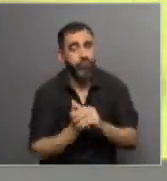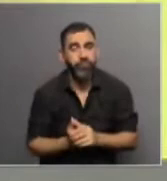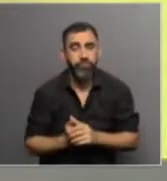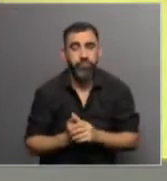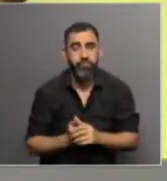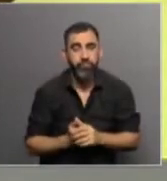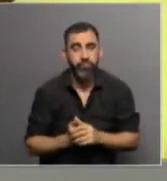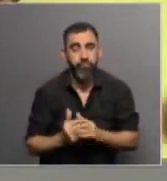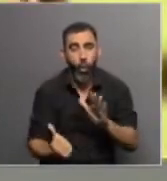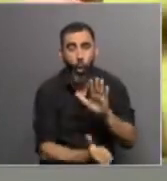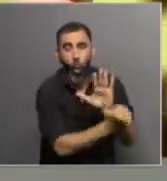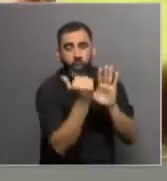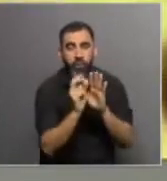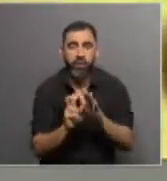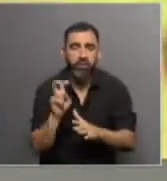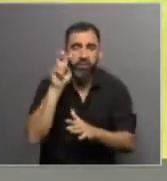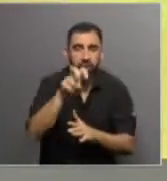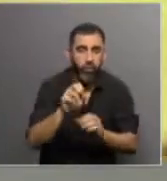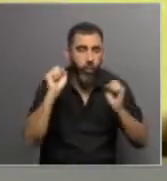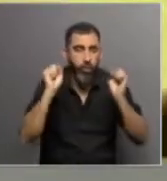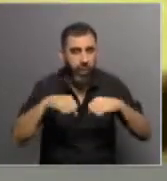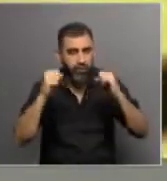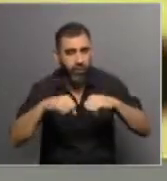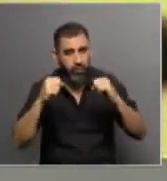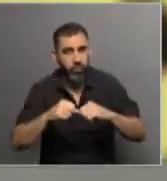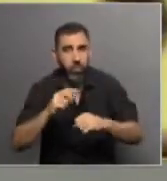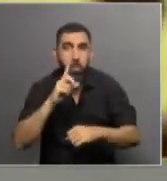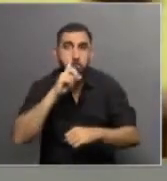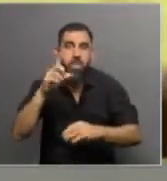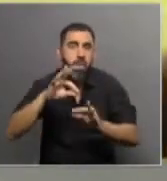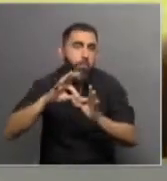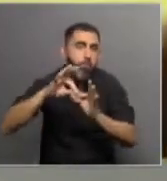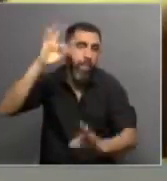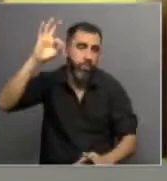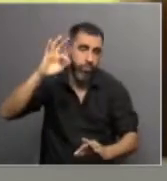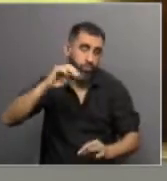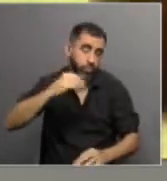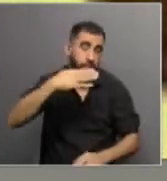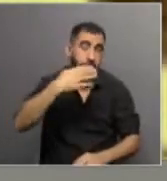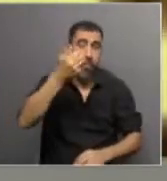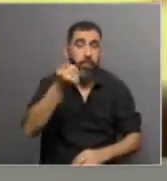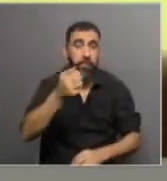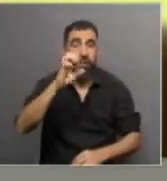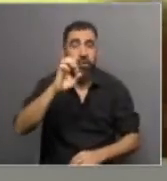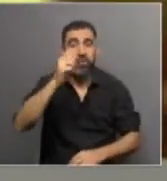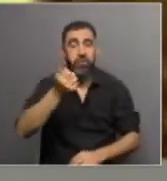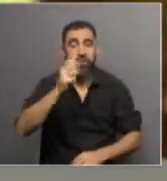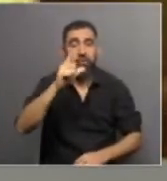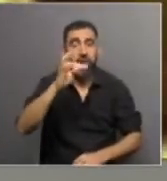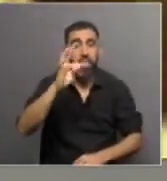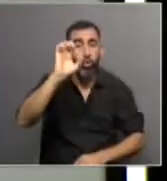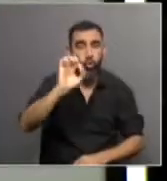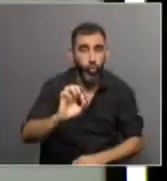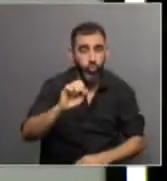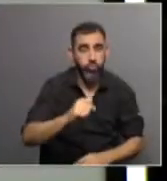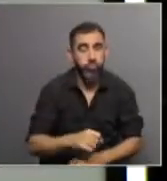es el oeste de Salto, Paysandú, llegas a 1000 metros de basalto, más de 1000 metros de basalto. O sea que